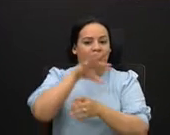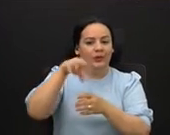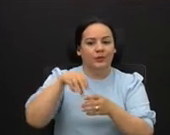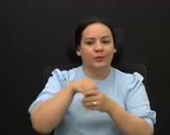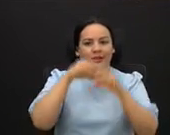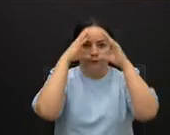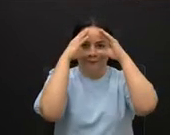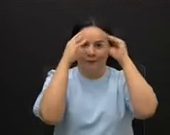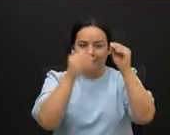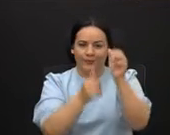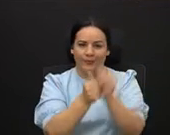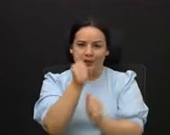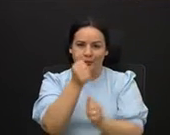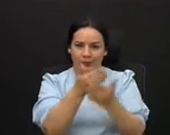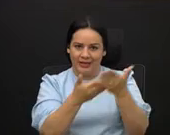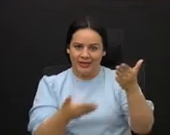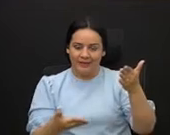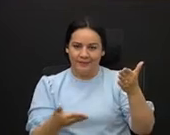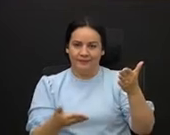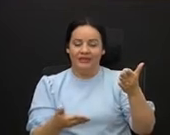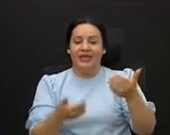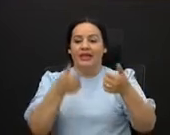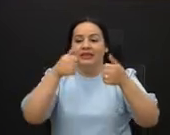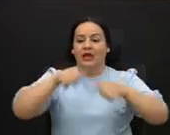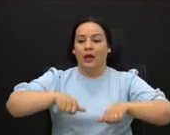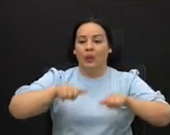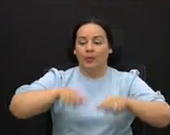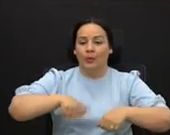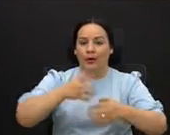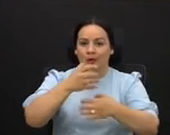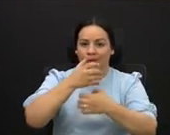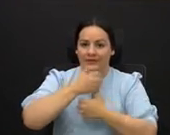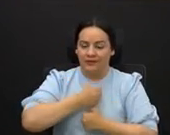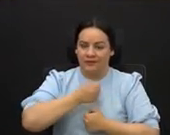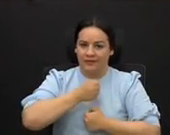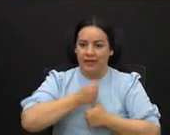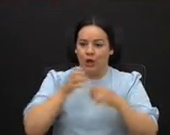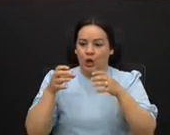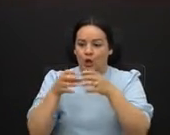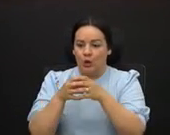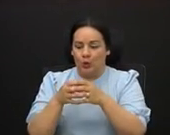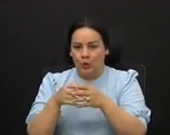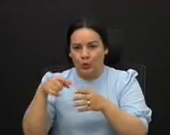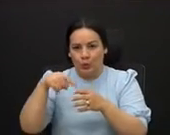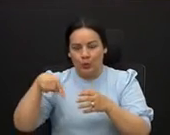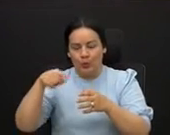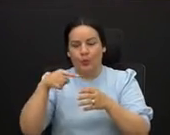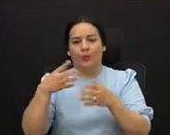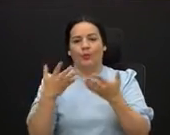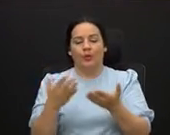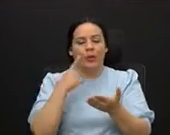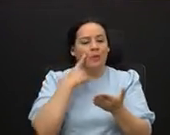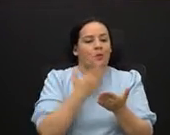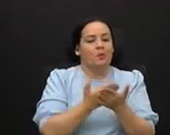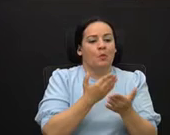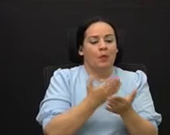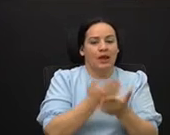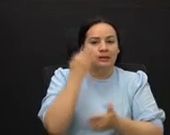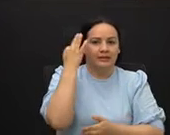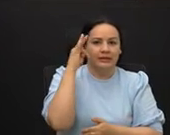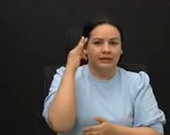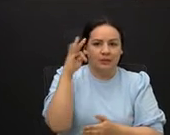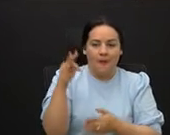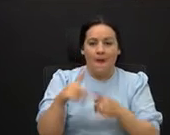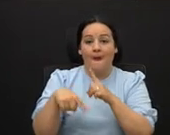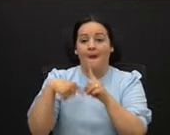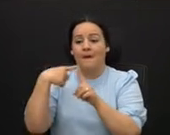de mayoría. Conforme se recibían el elenco de pruebas testimoniales, documentales en la